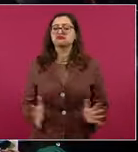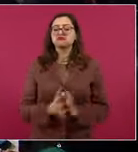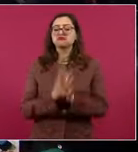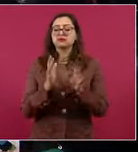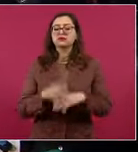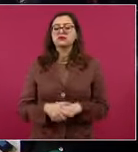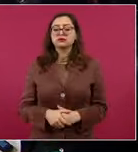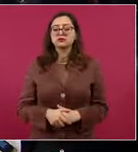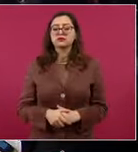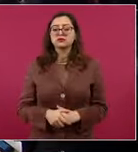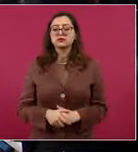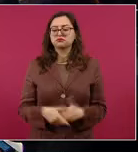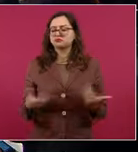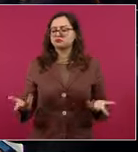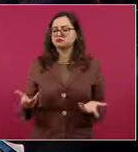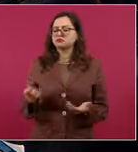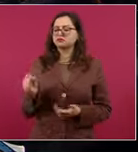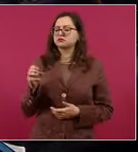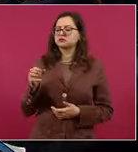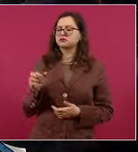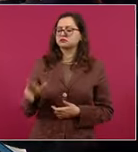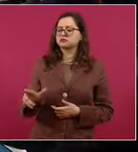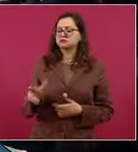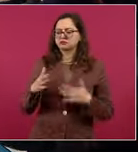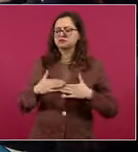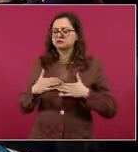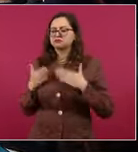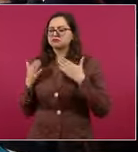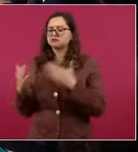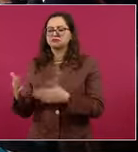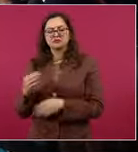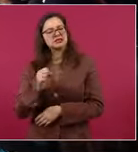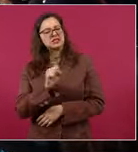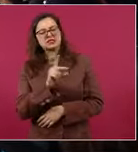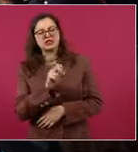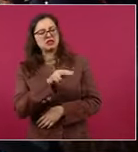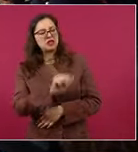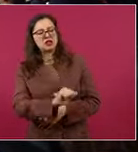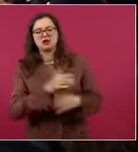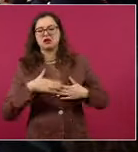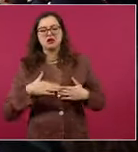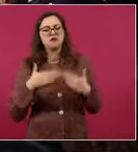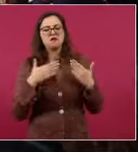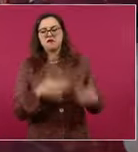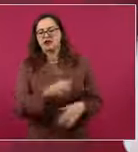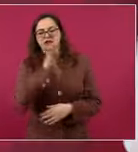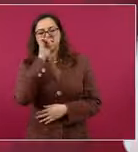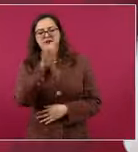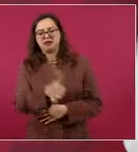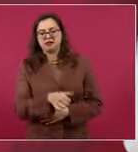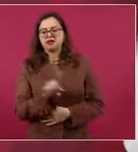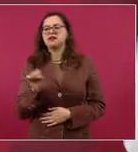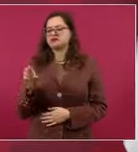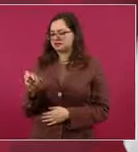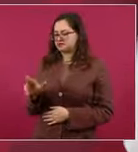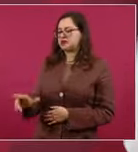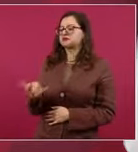ellos confiaban en la Marina, no en el Ejército de México.